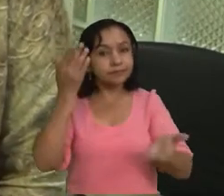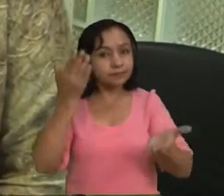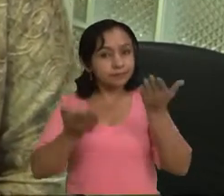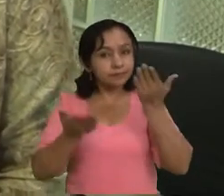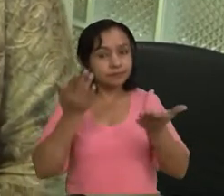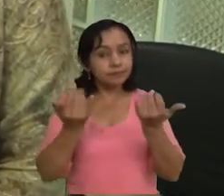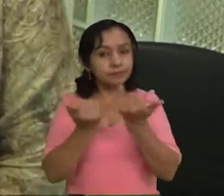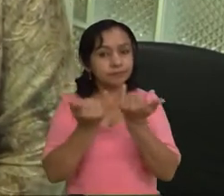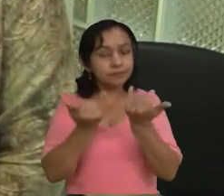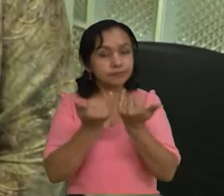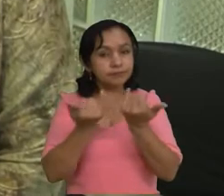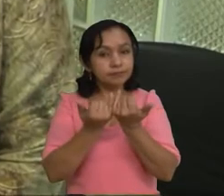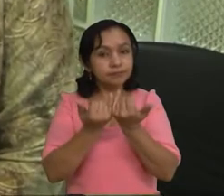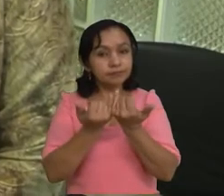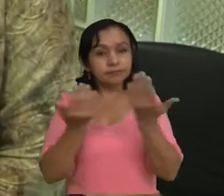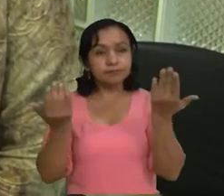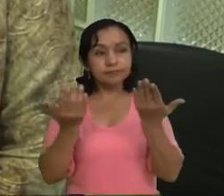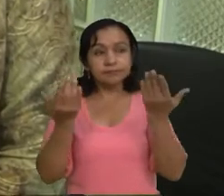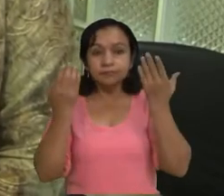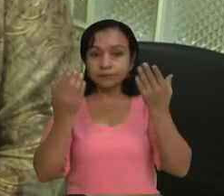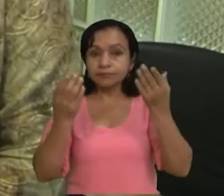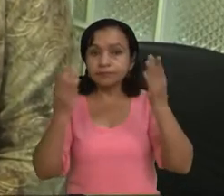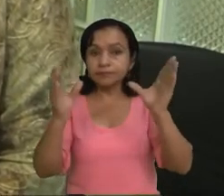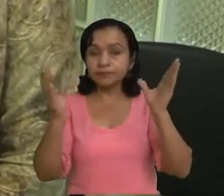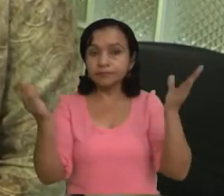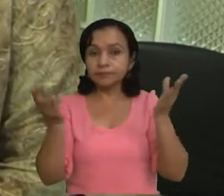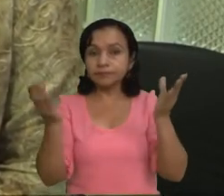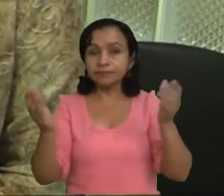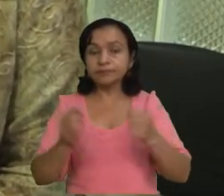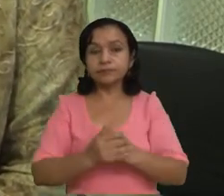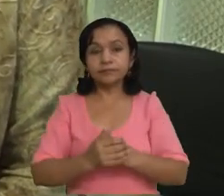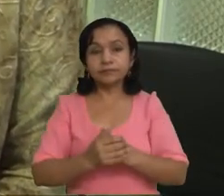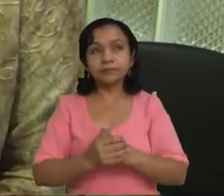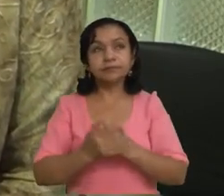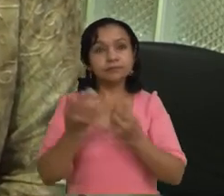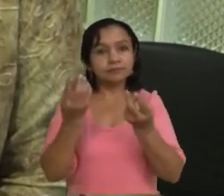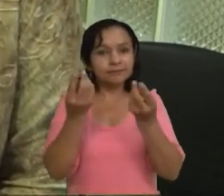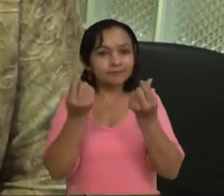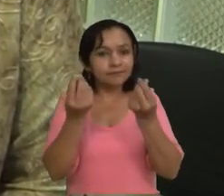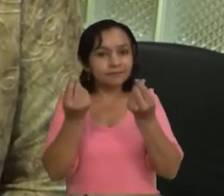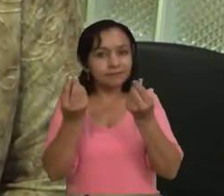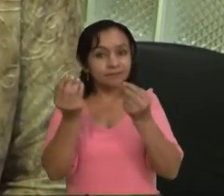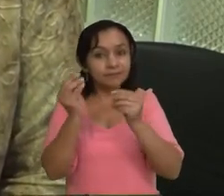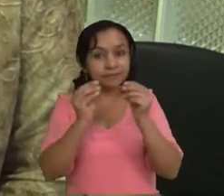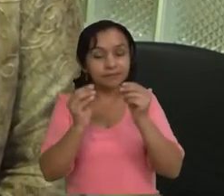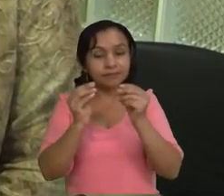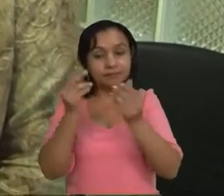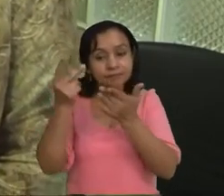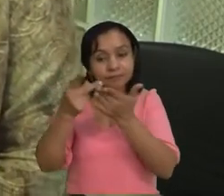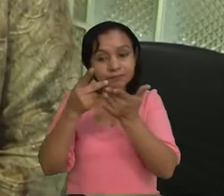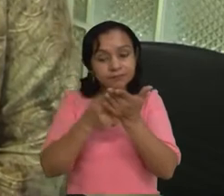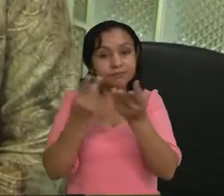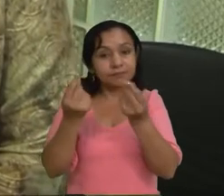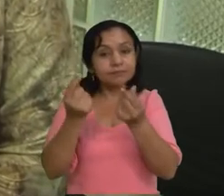también las condiciones económicas que el presupuesto